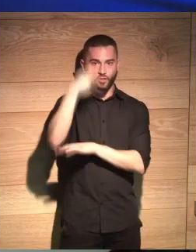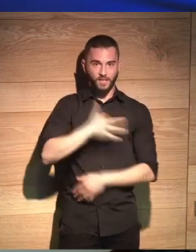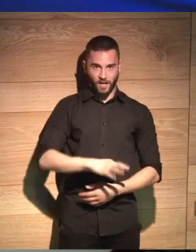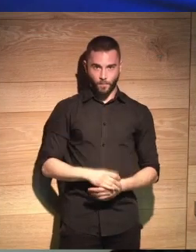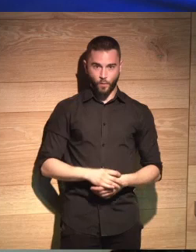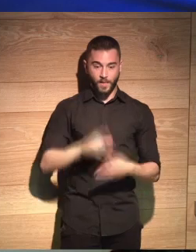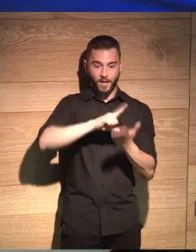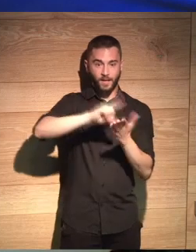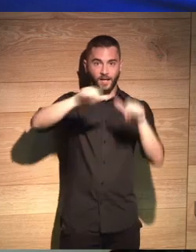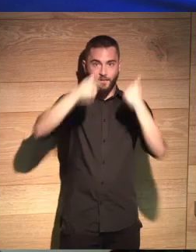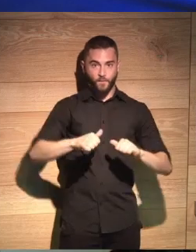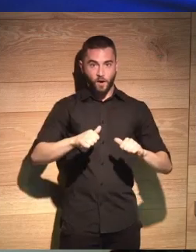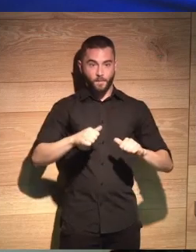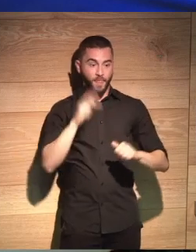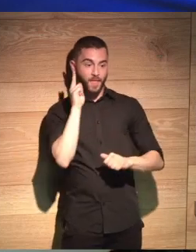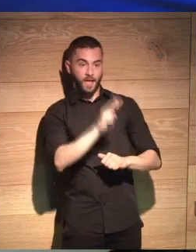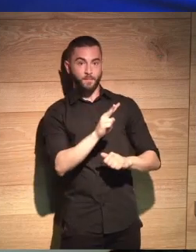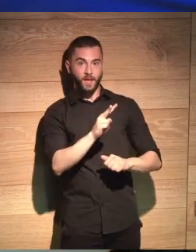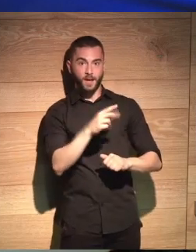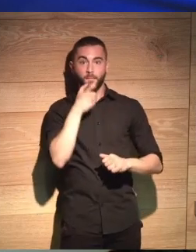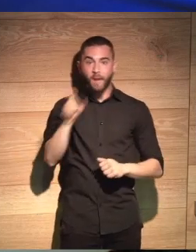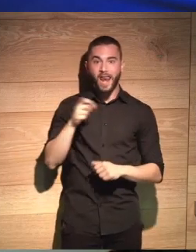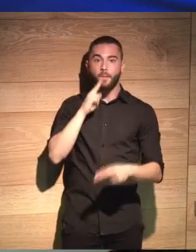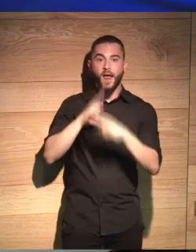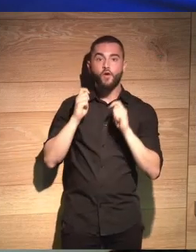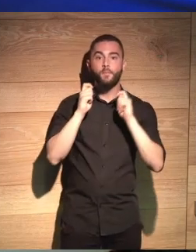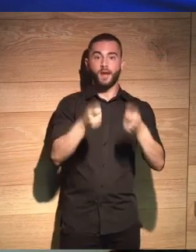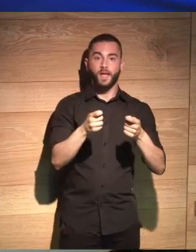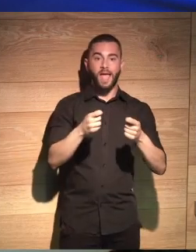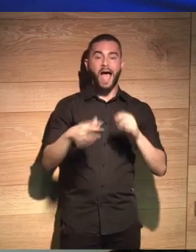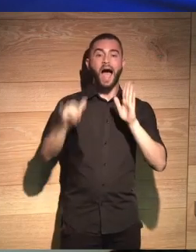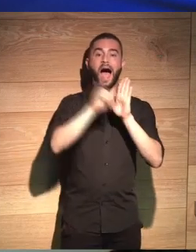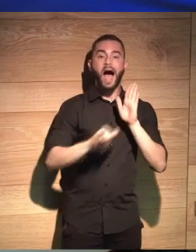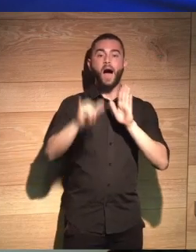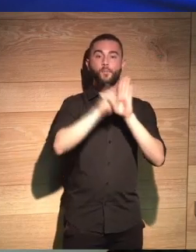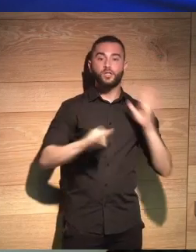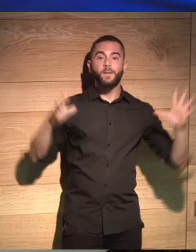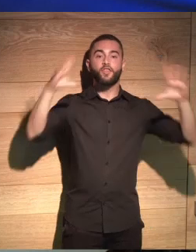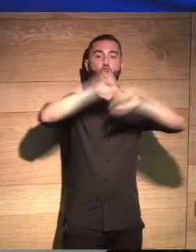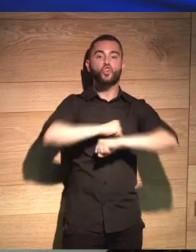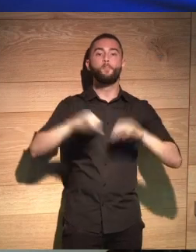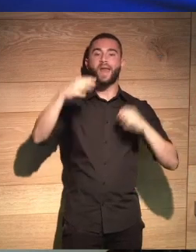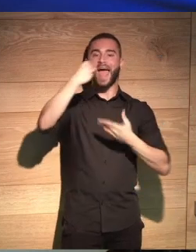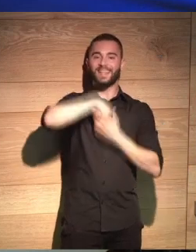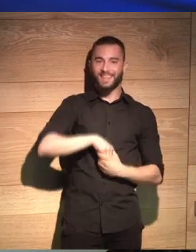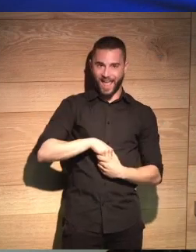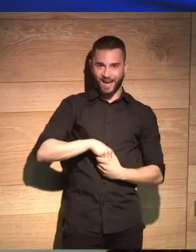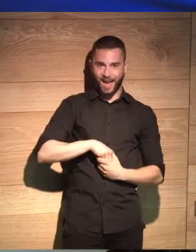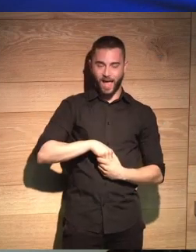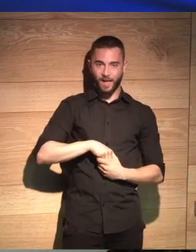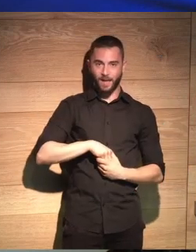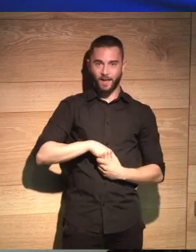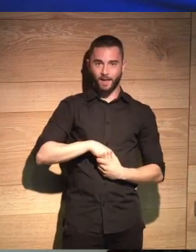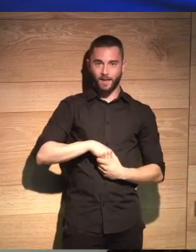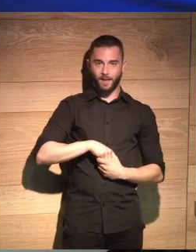modo de ver la literatura Marguerite Duras lo llamaba la aproximación de la sombra interna, que